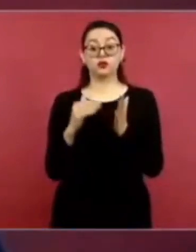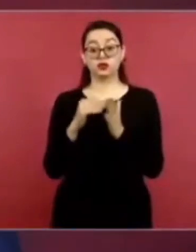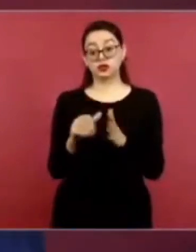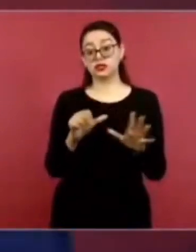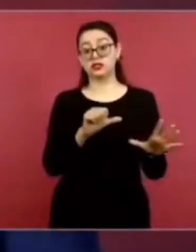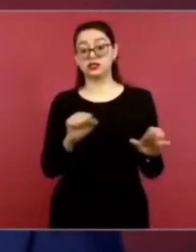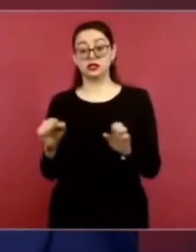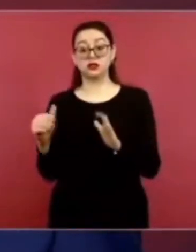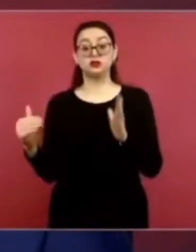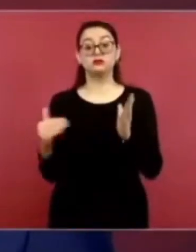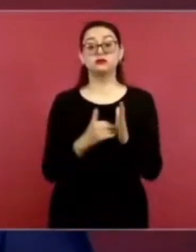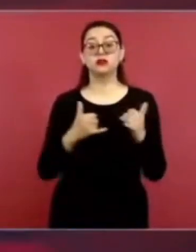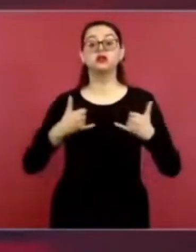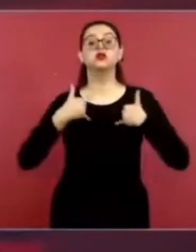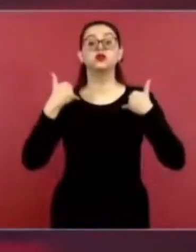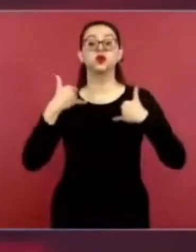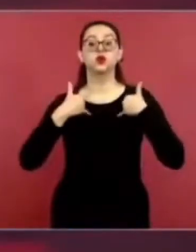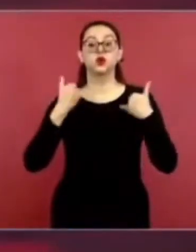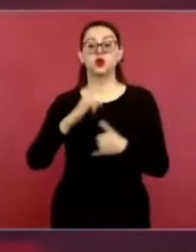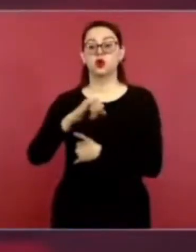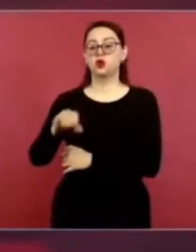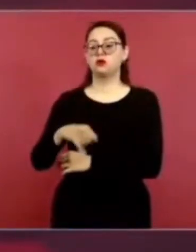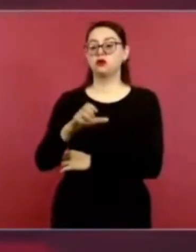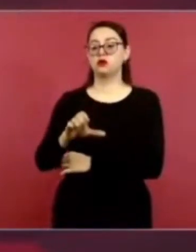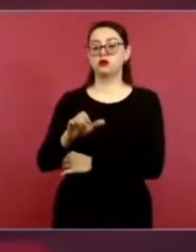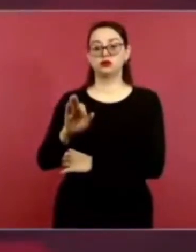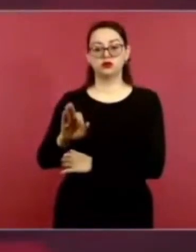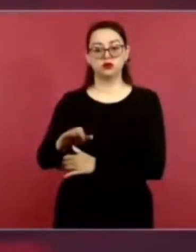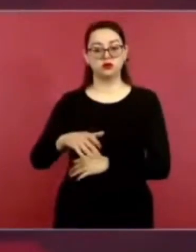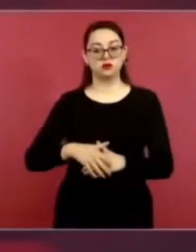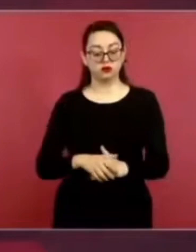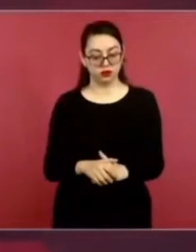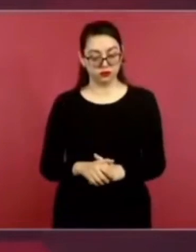2,600,000 jóvenes del programa Jóvenes